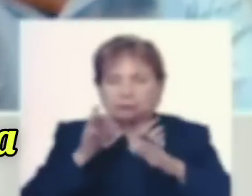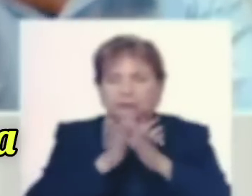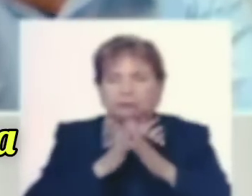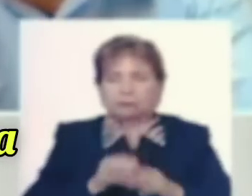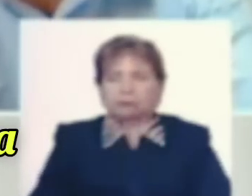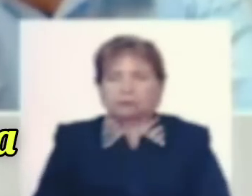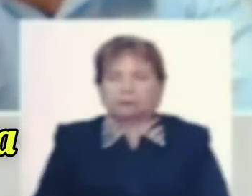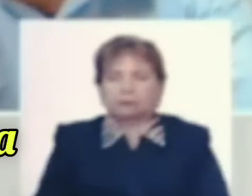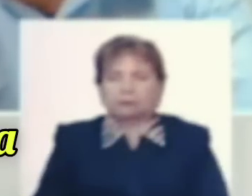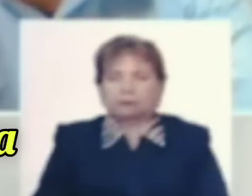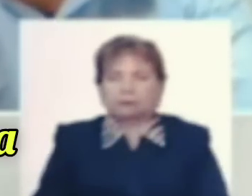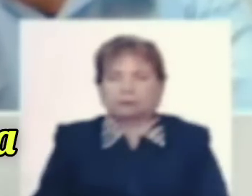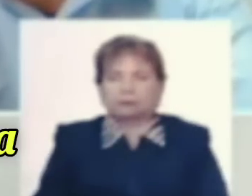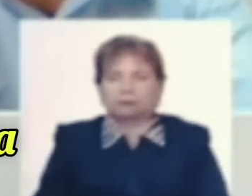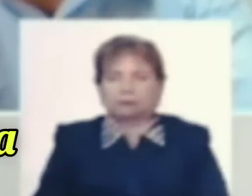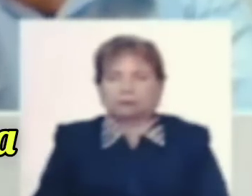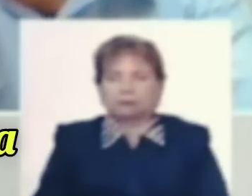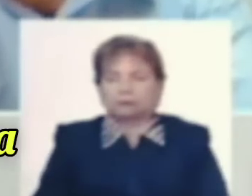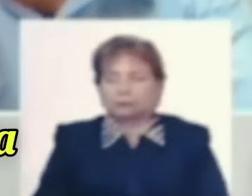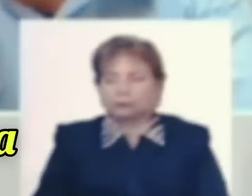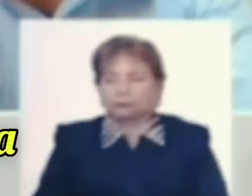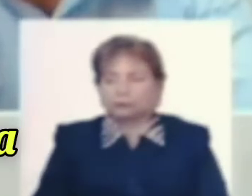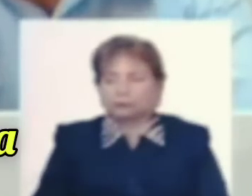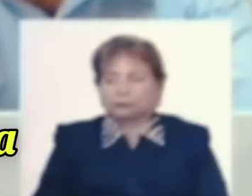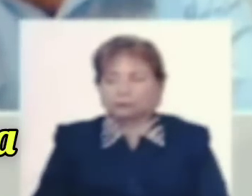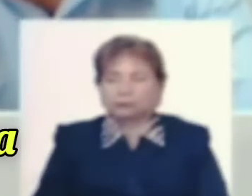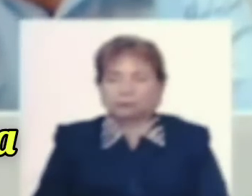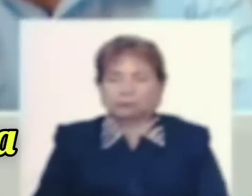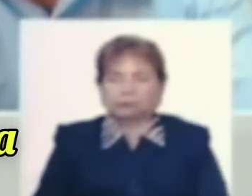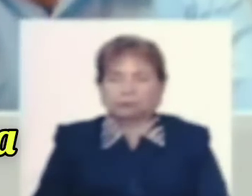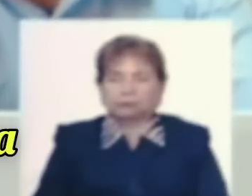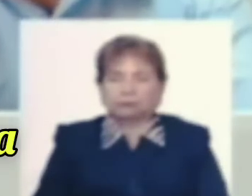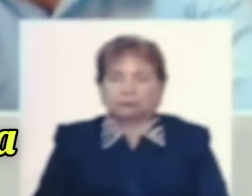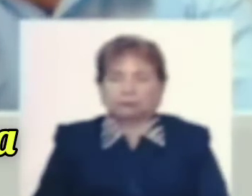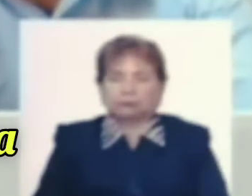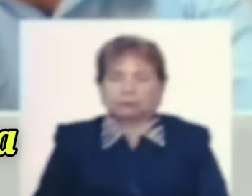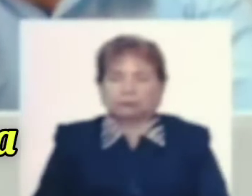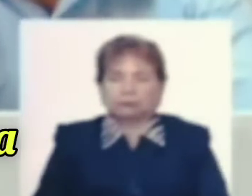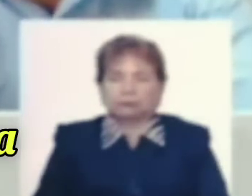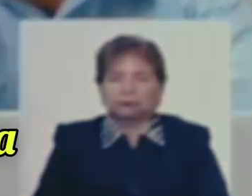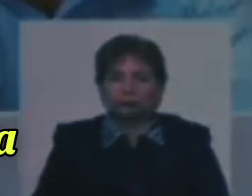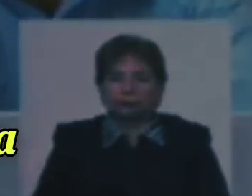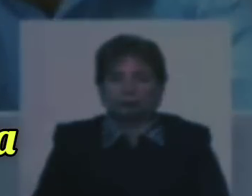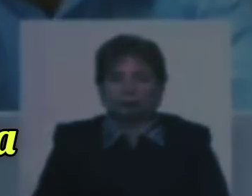pedido. Vamos a, señor Pedro Castillo Terrones, señor Pedro Castillo, por favor,